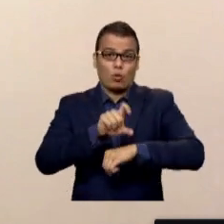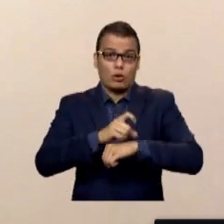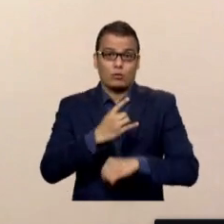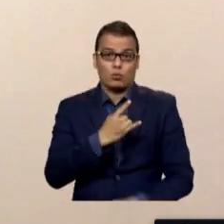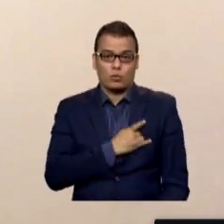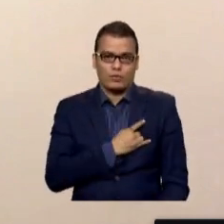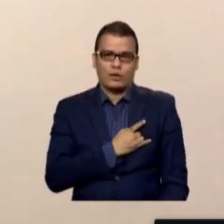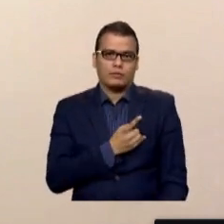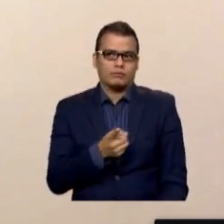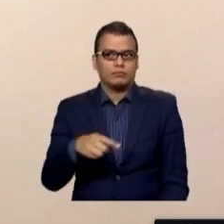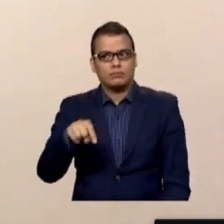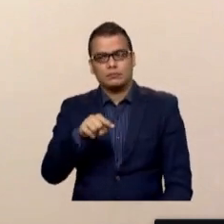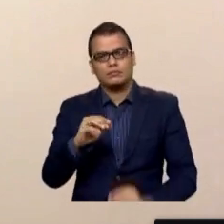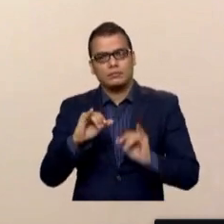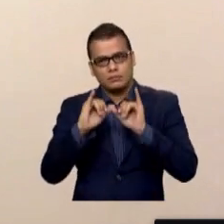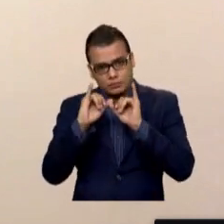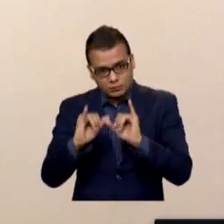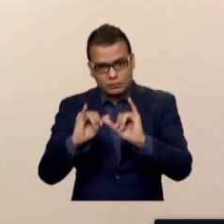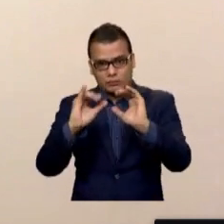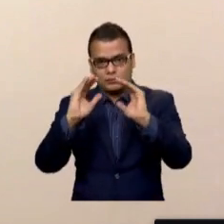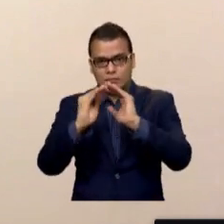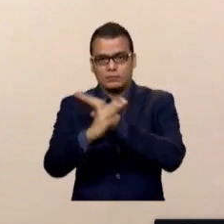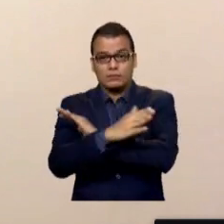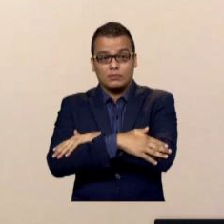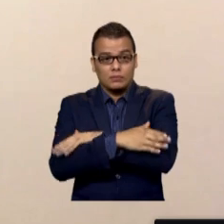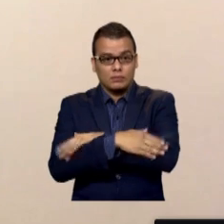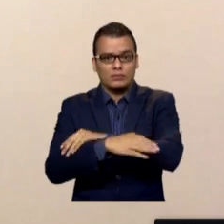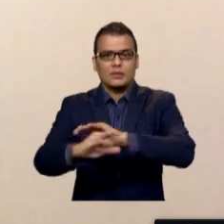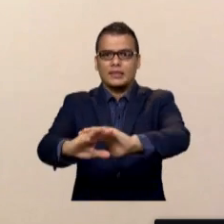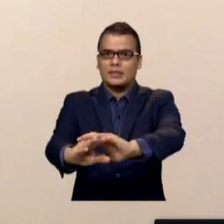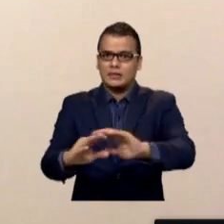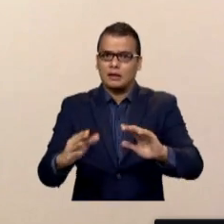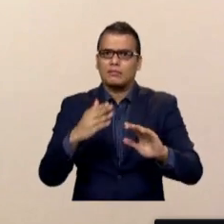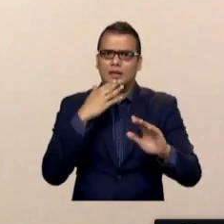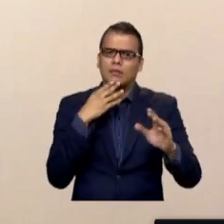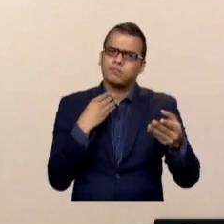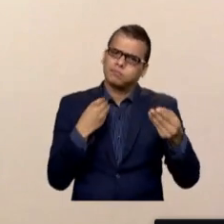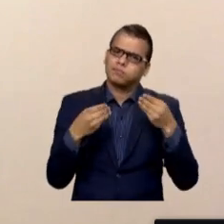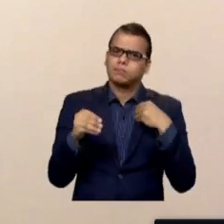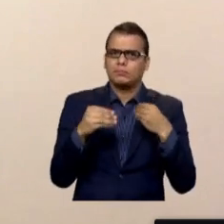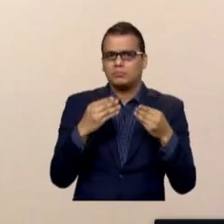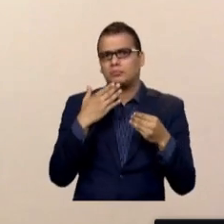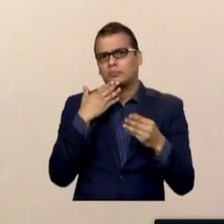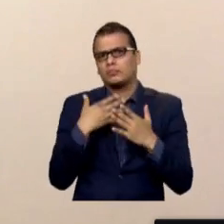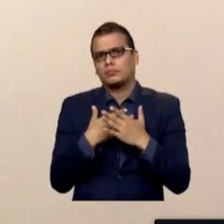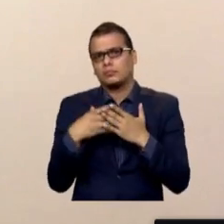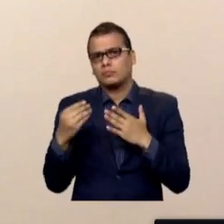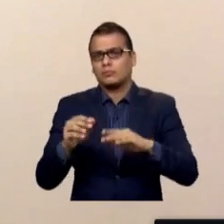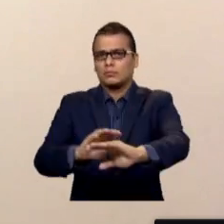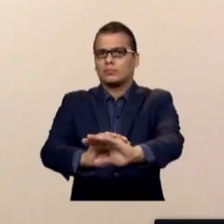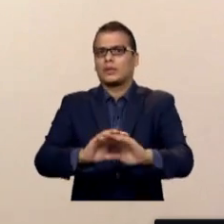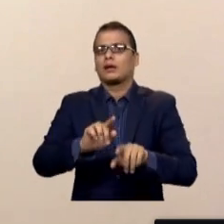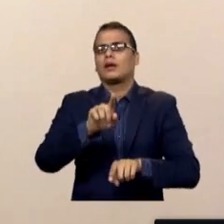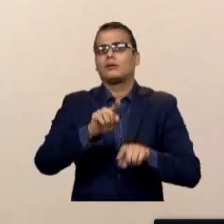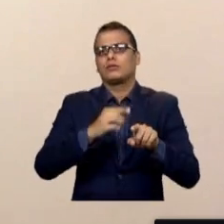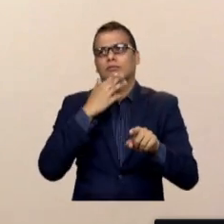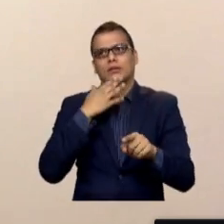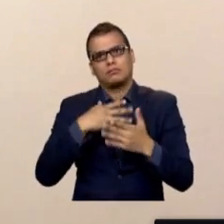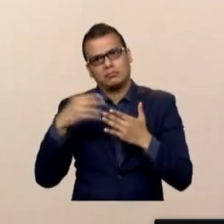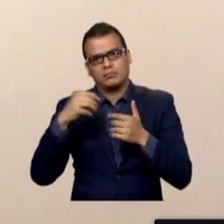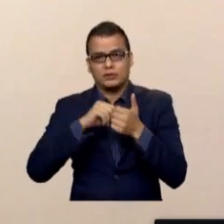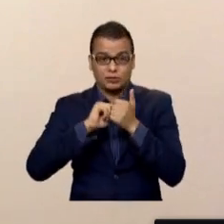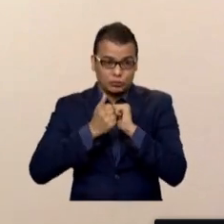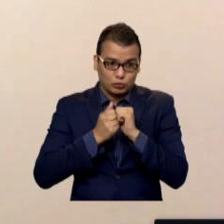mantenerse dentro de este ejercicio y con las flexibilidades que se han venido dando, disfrutarlas. Yo creo que hay que pensar